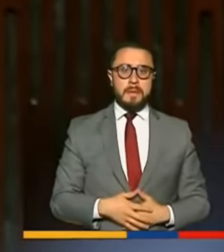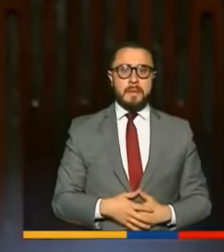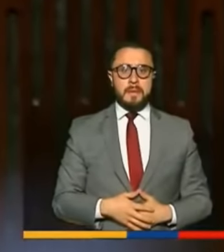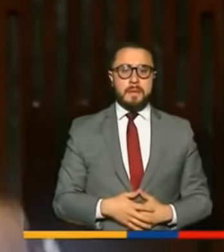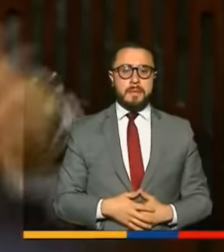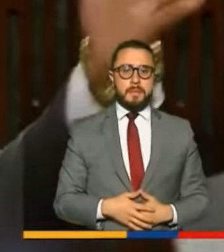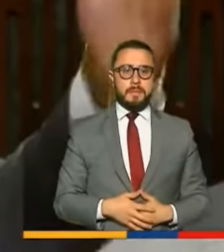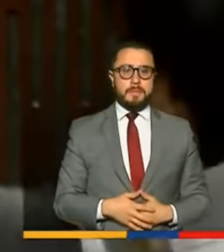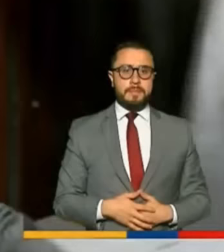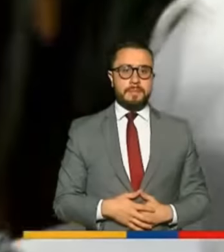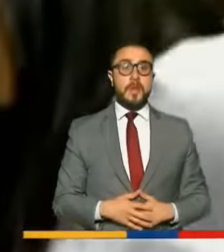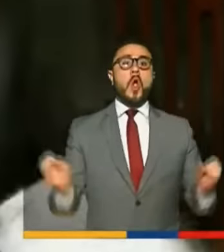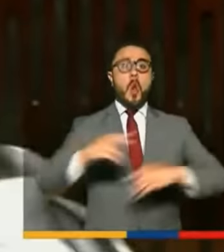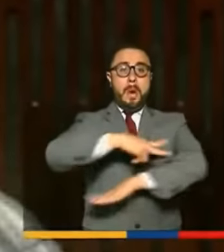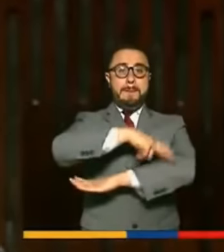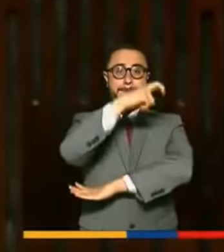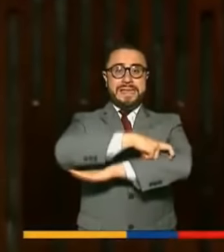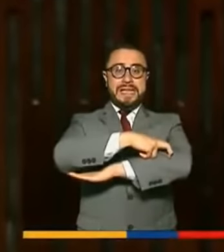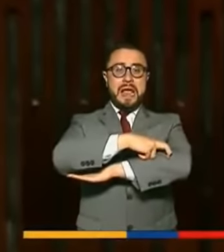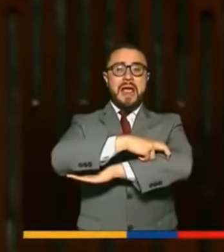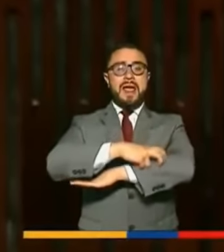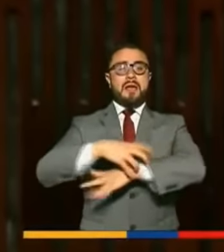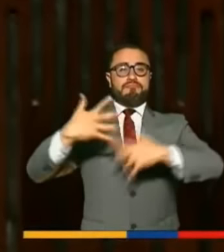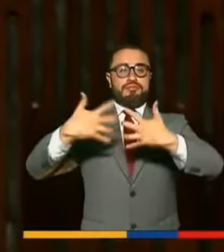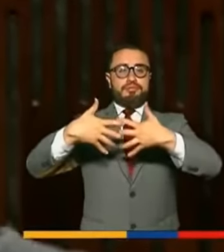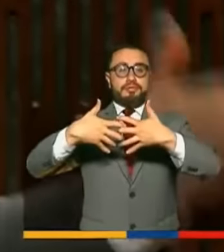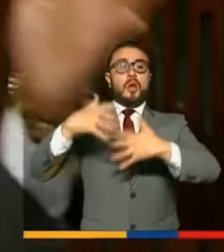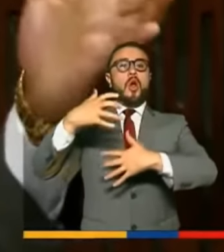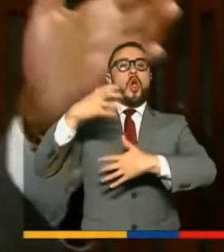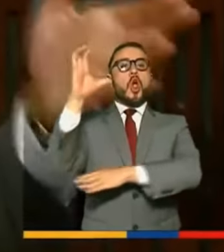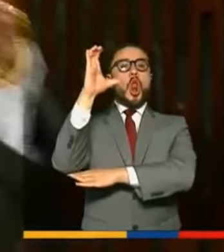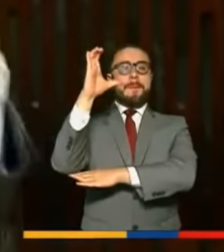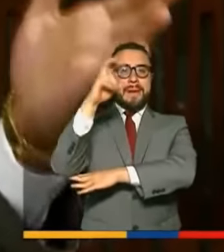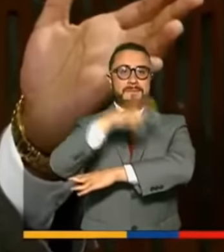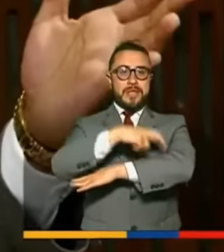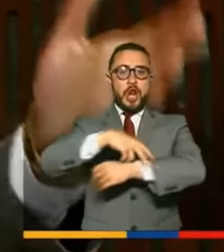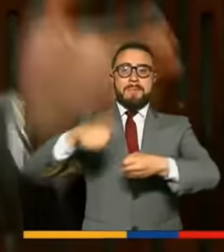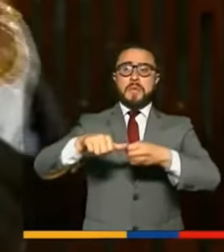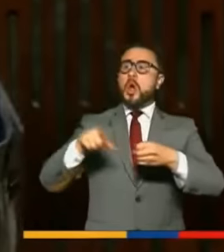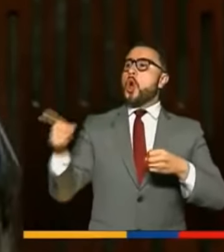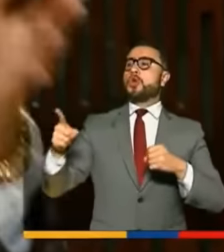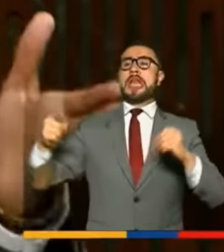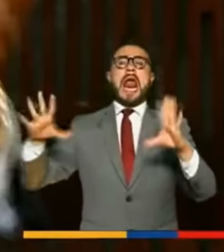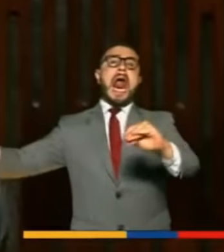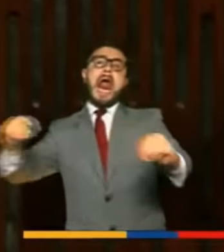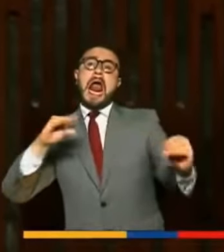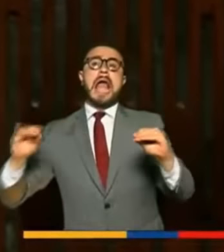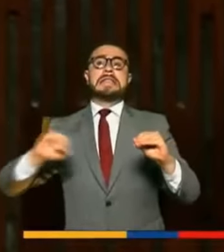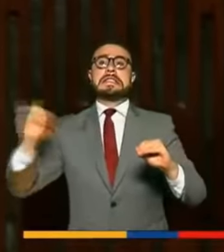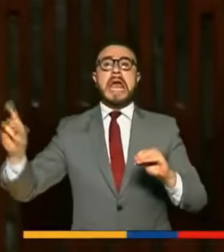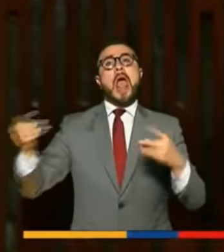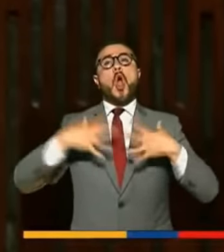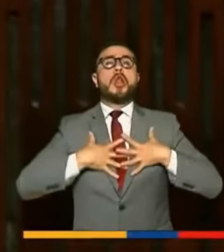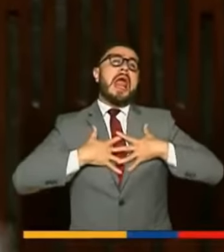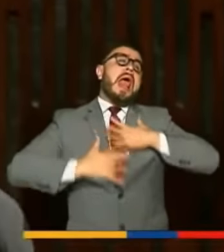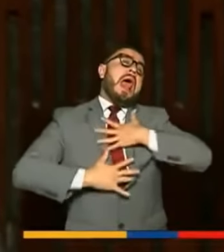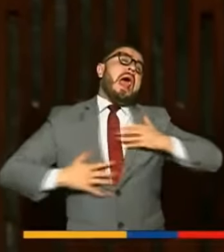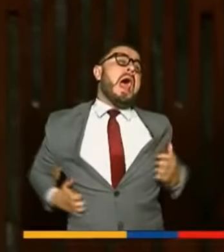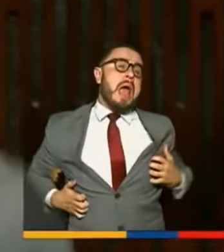Si hablamos de Ecopetrol, los dividendos de Ecopetrol, así la izquierda haga bulla, así la izquierda se rasgue las